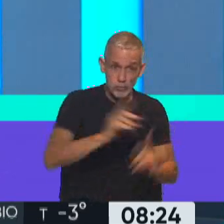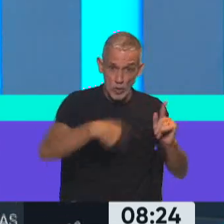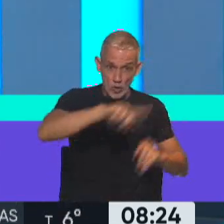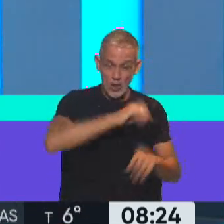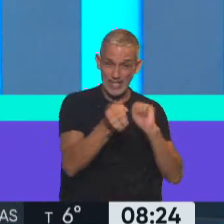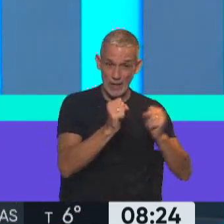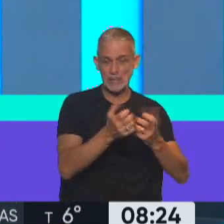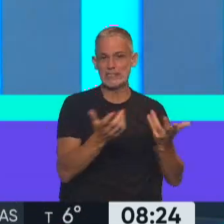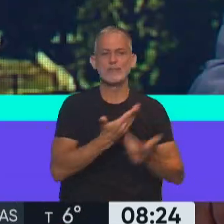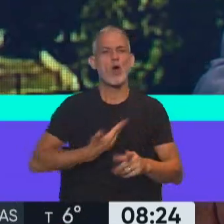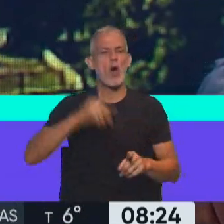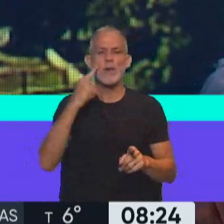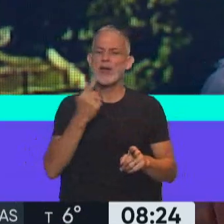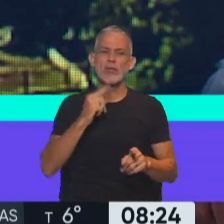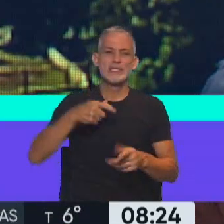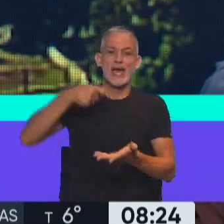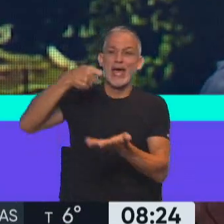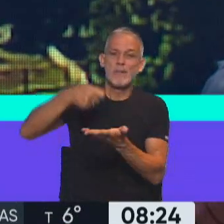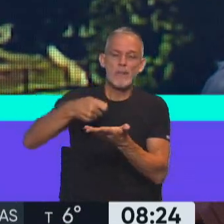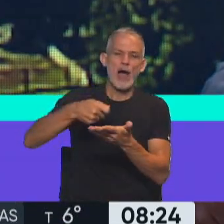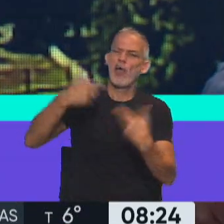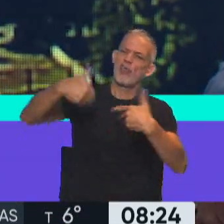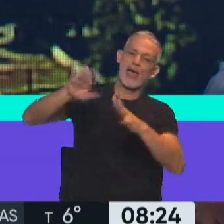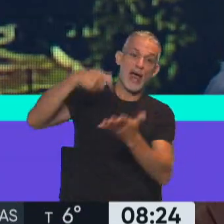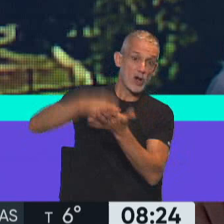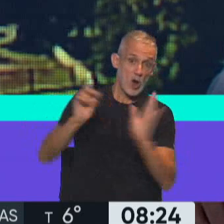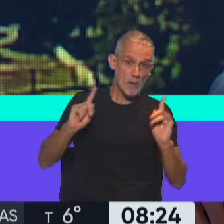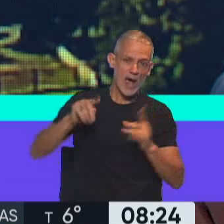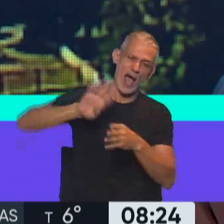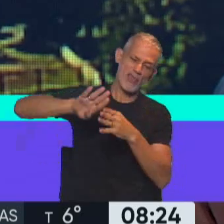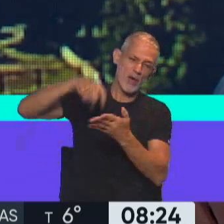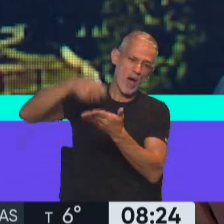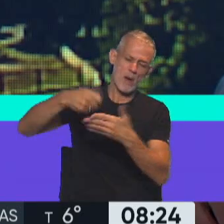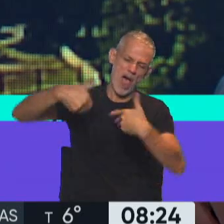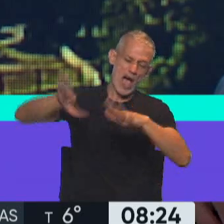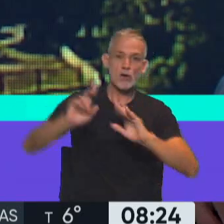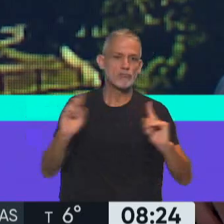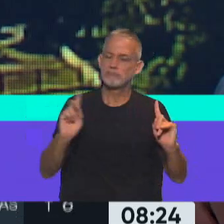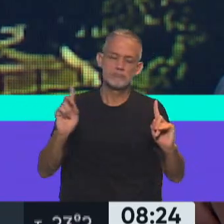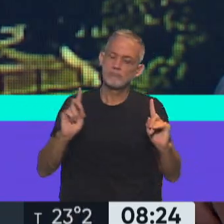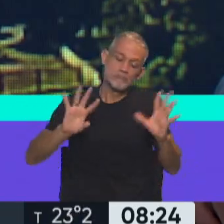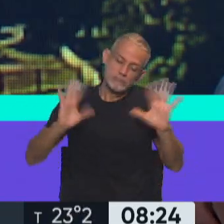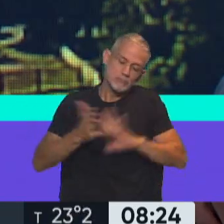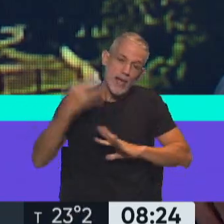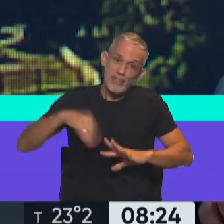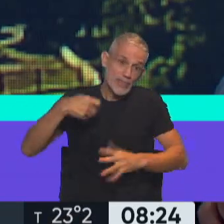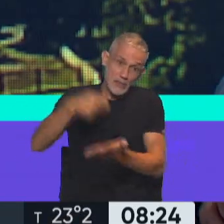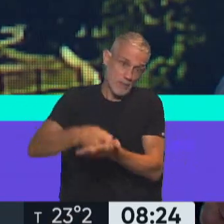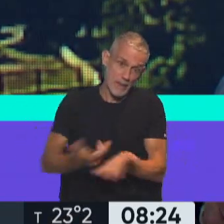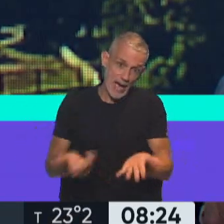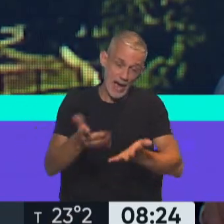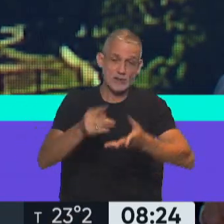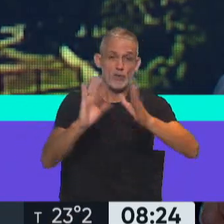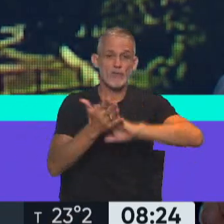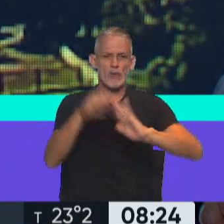el gobierno insisten en que el default no era una alternativa y que este era el acuerdo viable con el Fondo Monetario y que no compromete